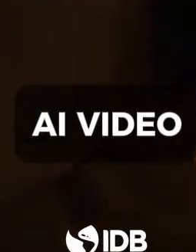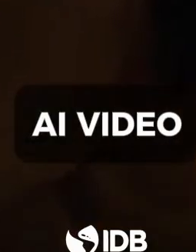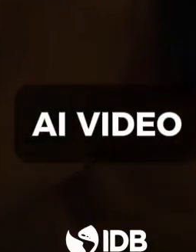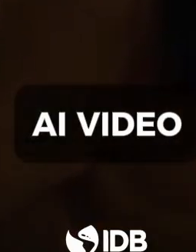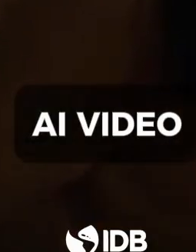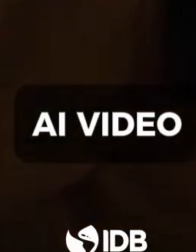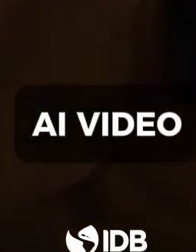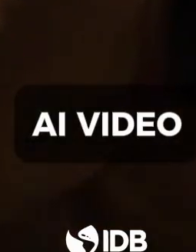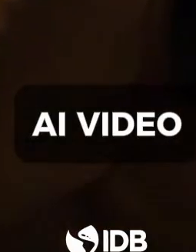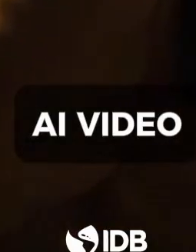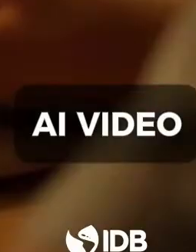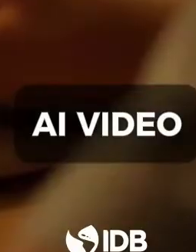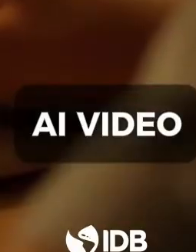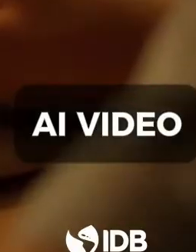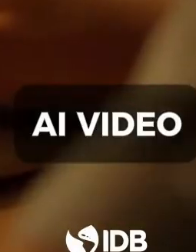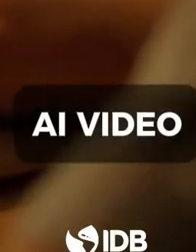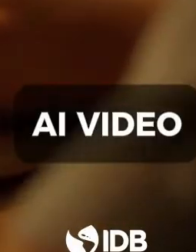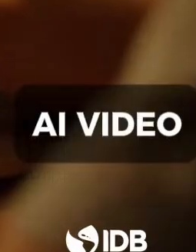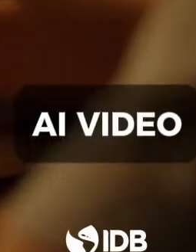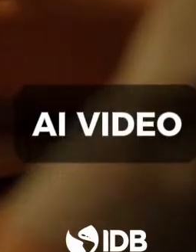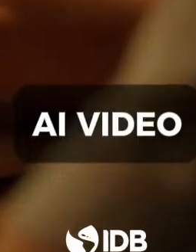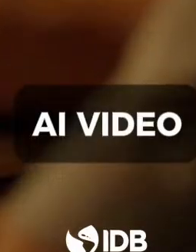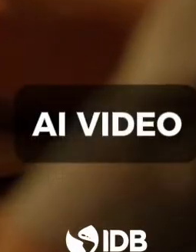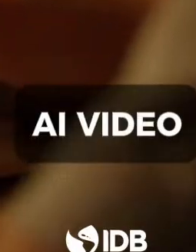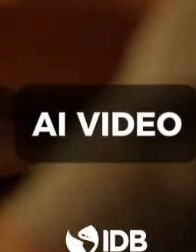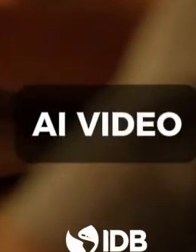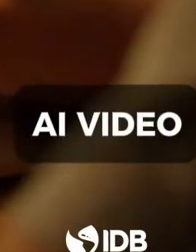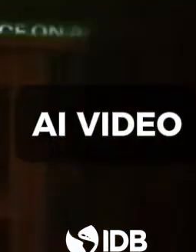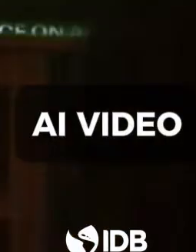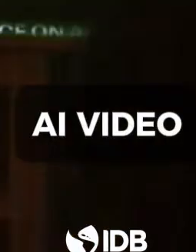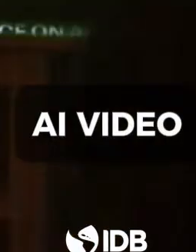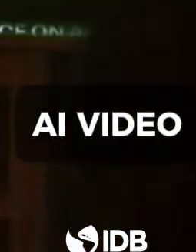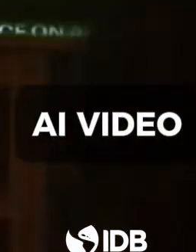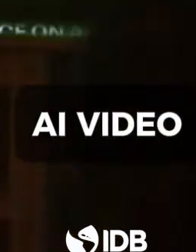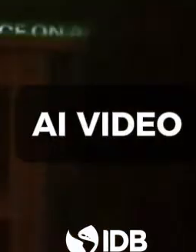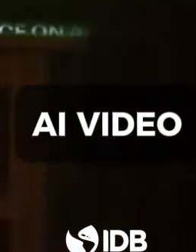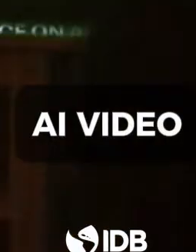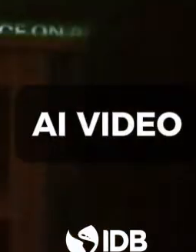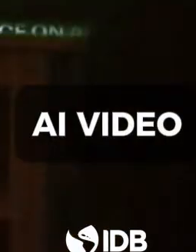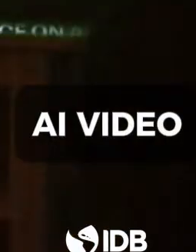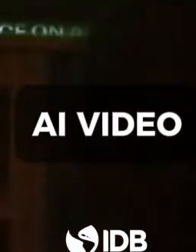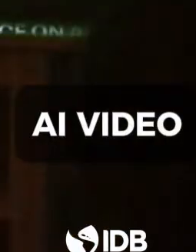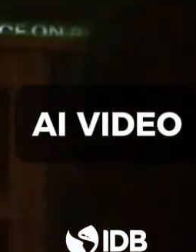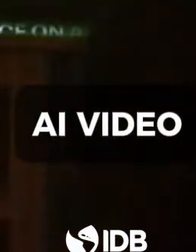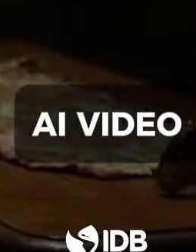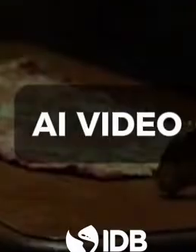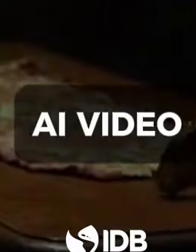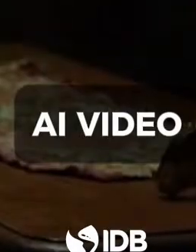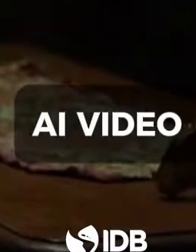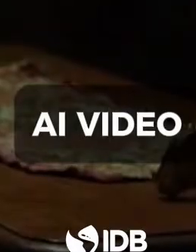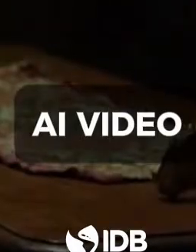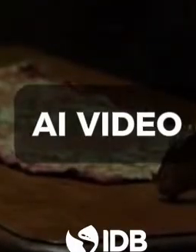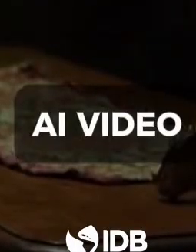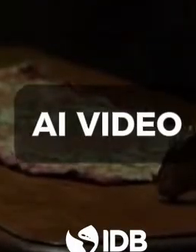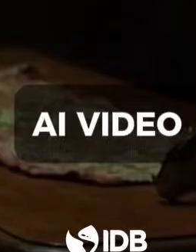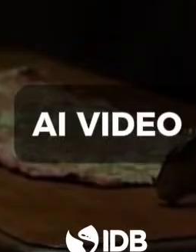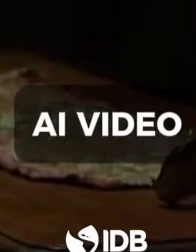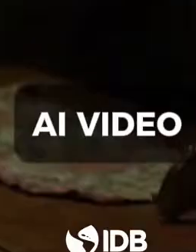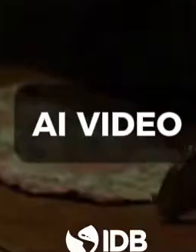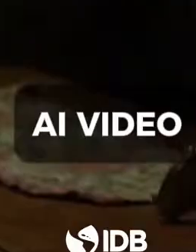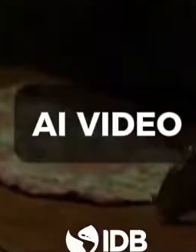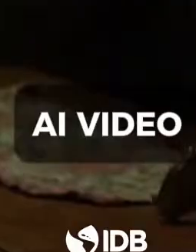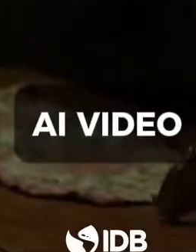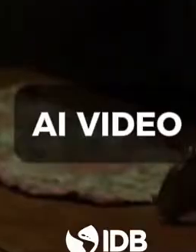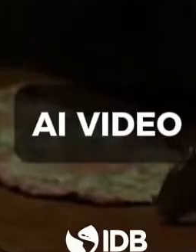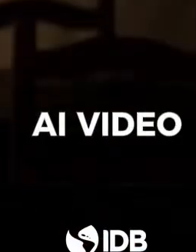I can't make any decision in my life without telling ChatGPT everything that's going on. It knows me, it knows my friends, I'm gonna do whatever it says. That feels really bad to me.